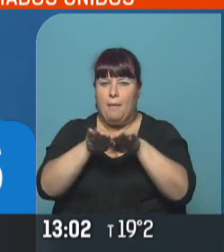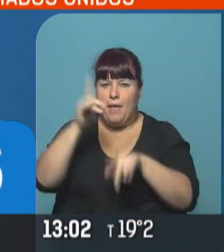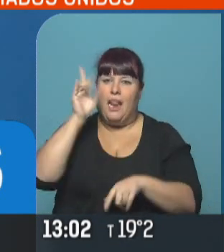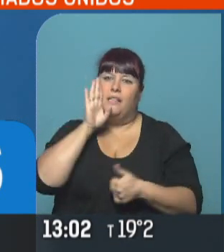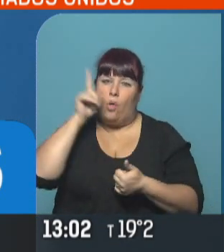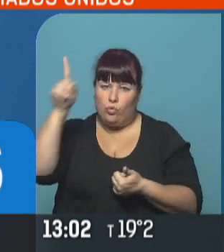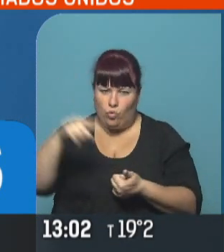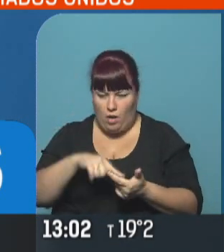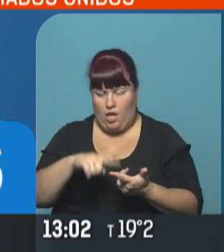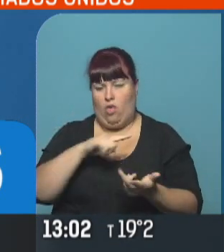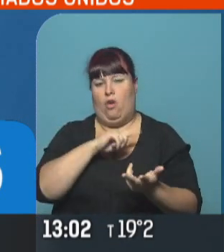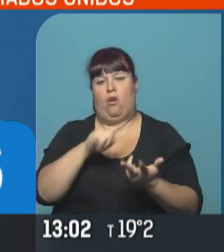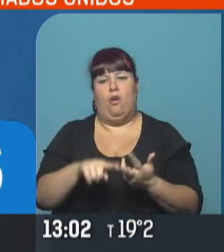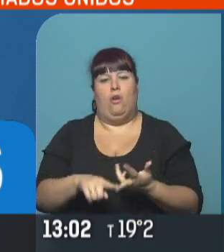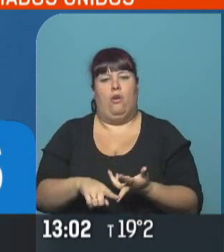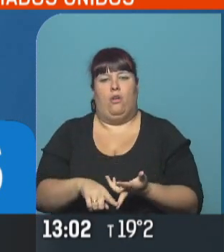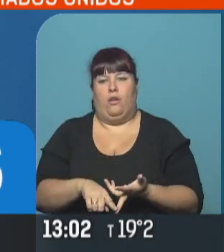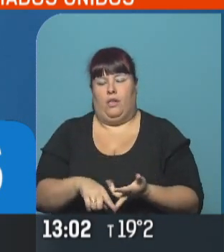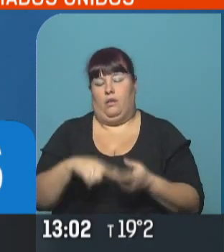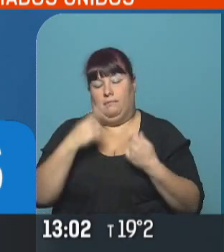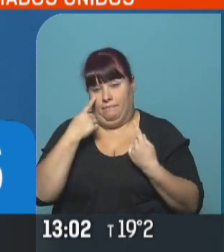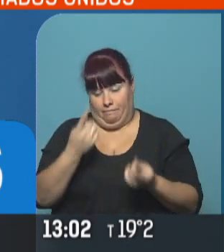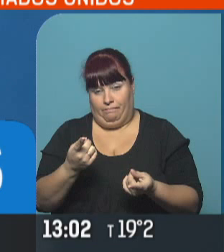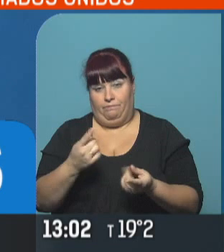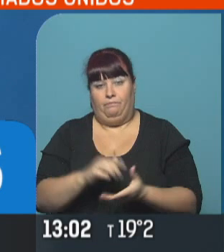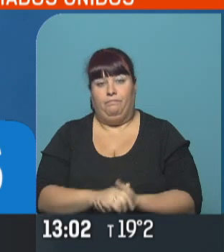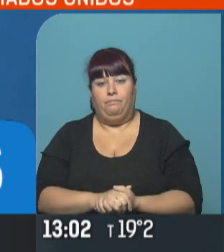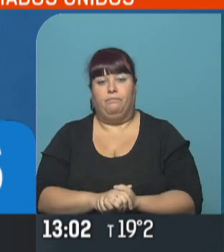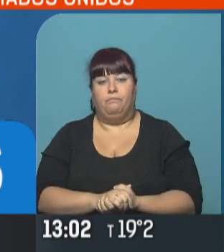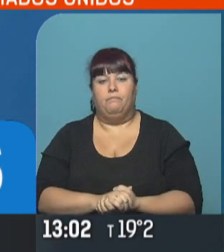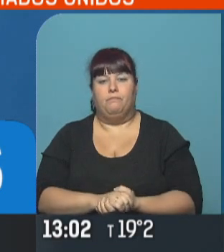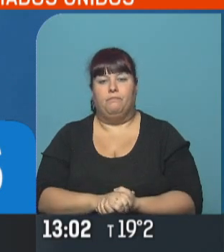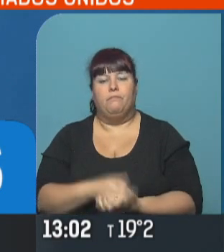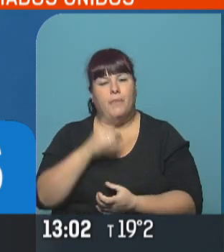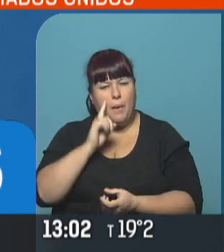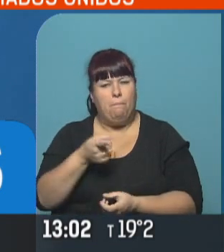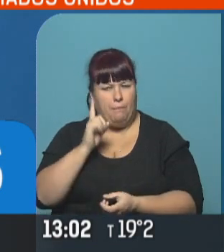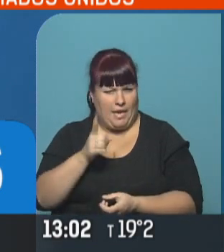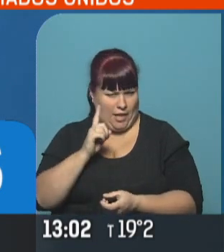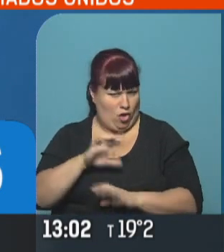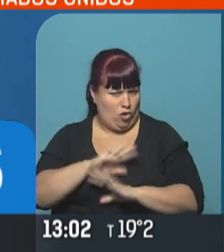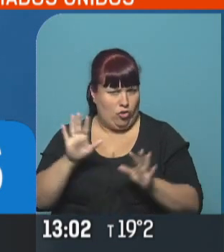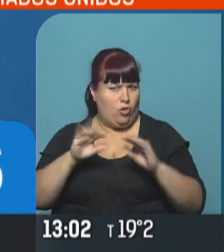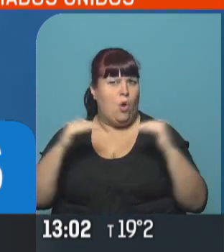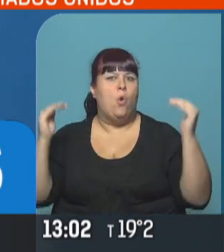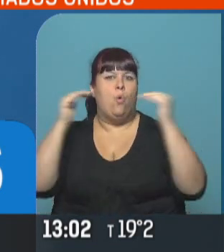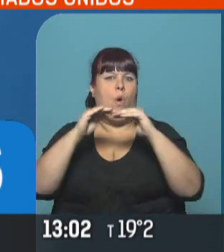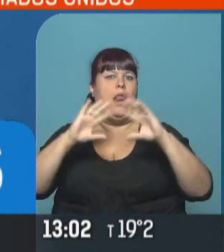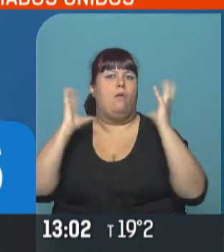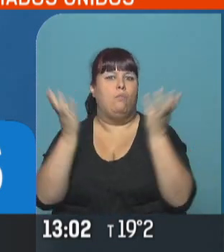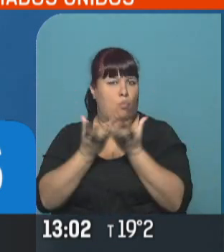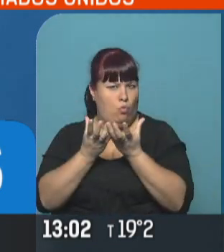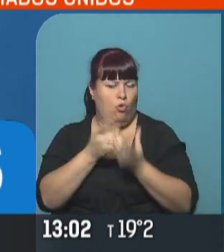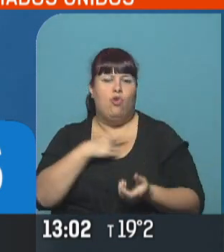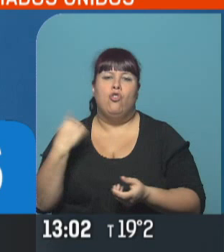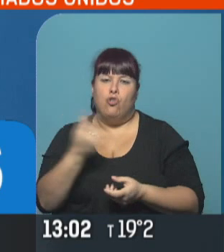Estados Unidos, y ver un peligro asimétrico que vemos a nivel mundial.